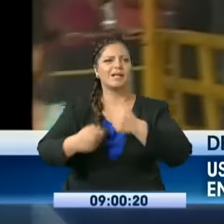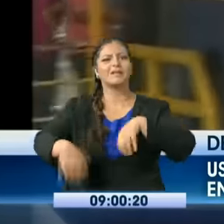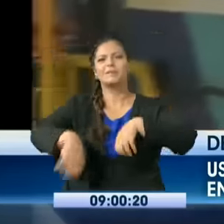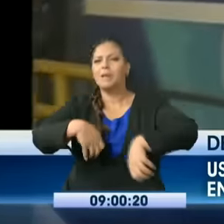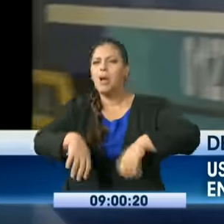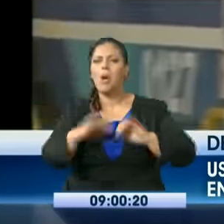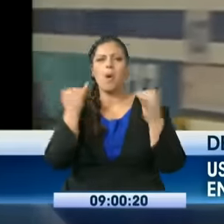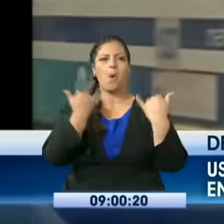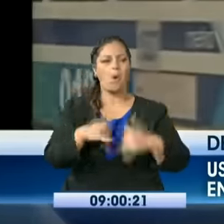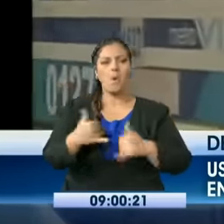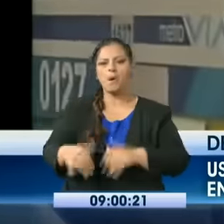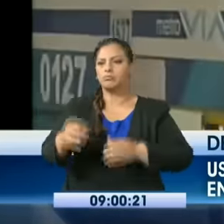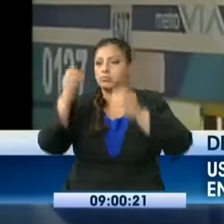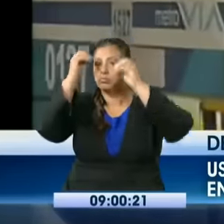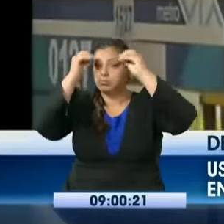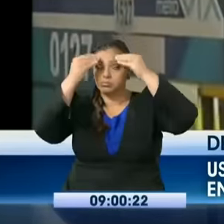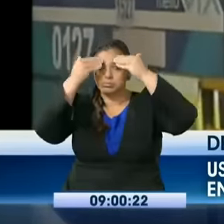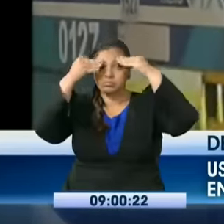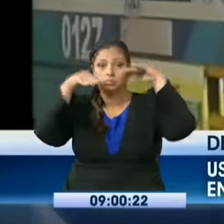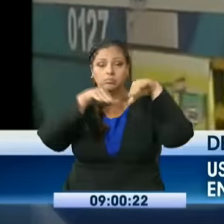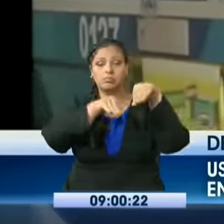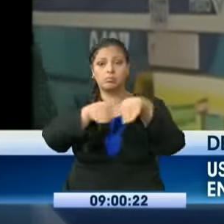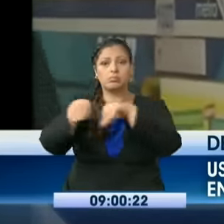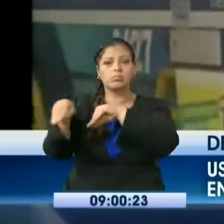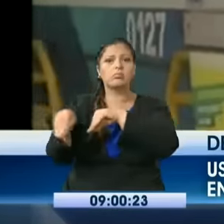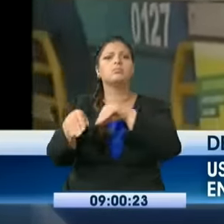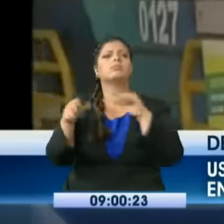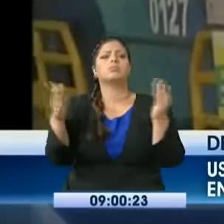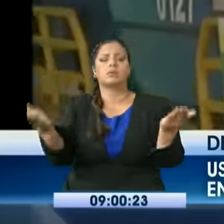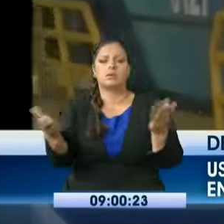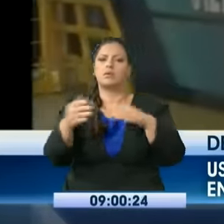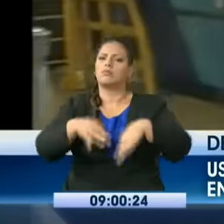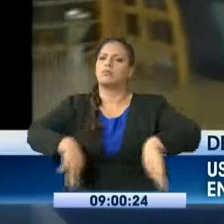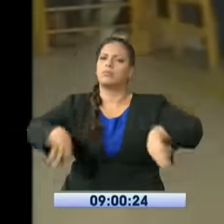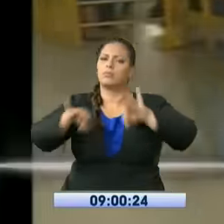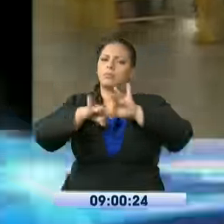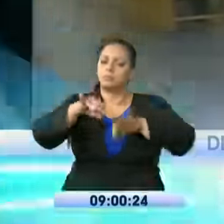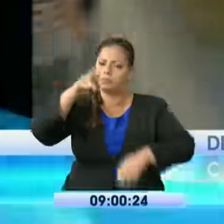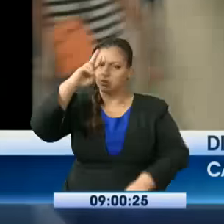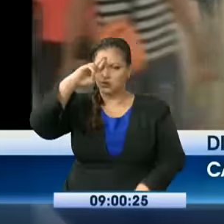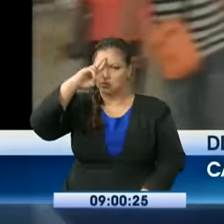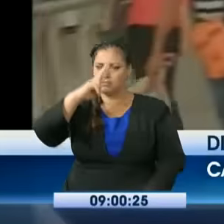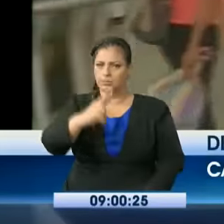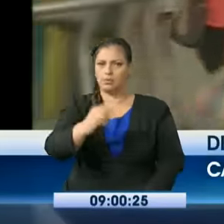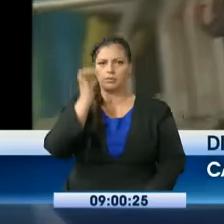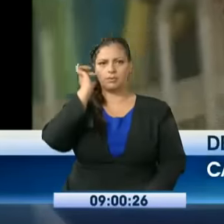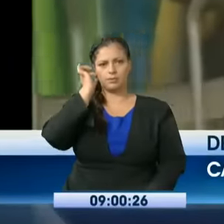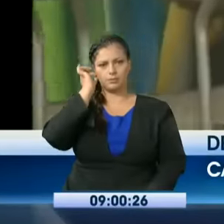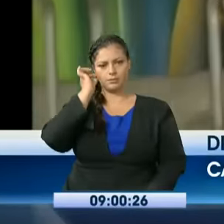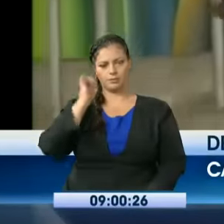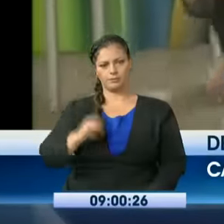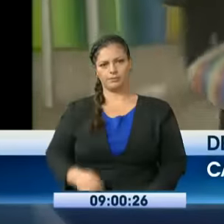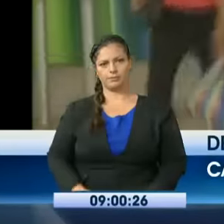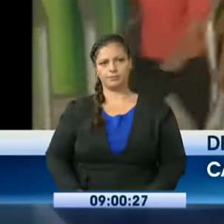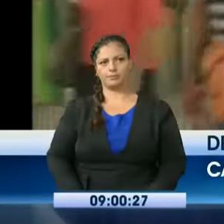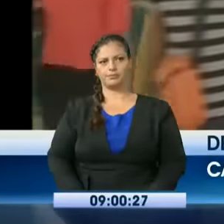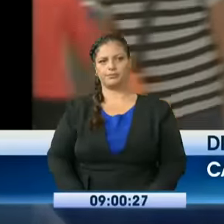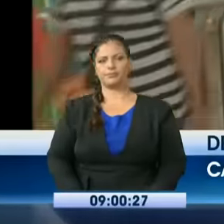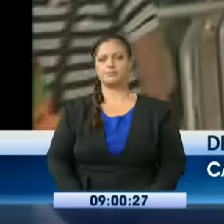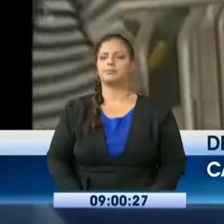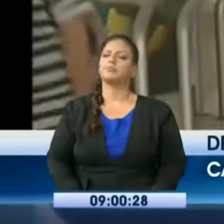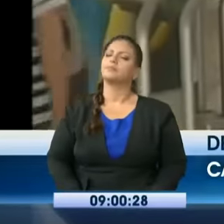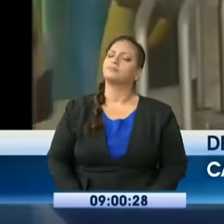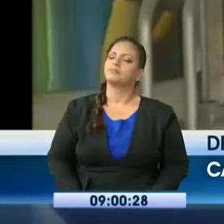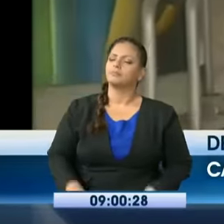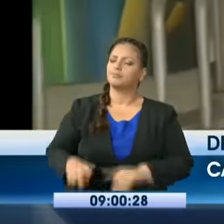con esta campaña de concientización ciudadana. Luego de que iniciaran las clases, ¿se han registrado disturbios protagonizados